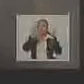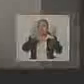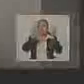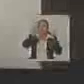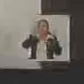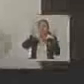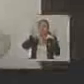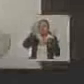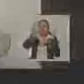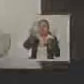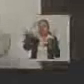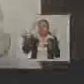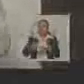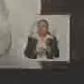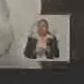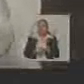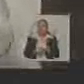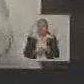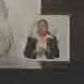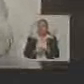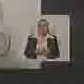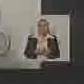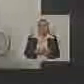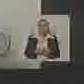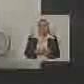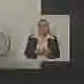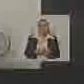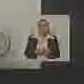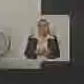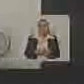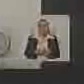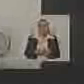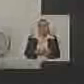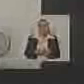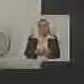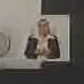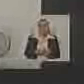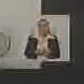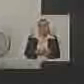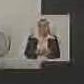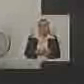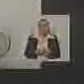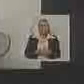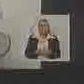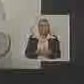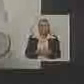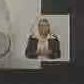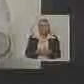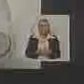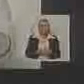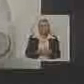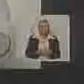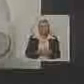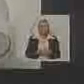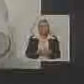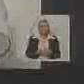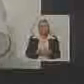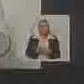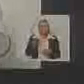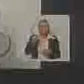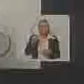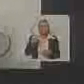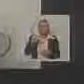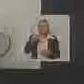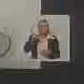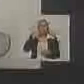Adelante. Gracias. Para el desarrollo social necesitamos primero una recuperación social. Justamente nosotros no